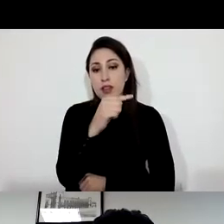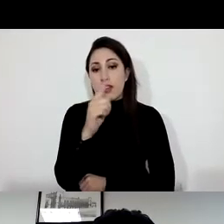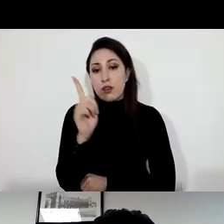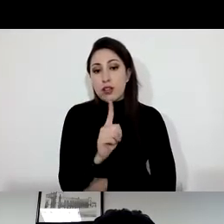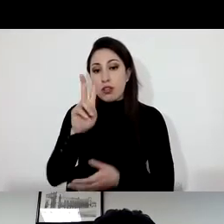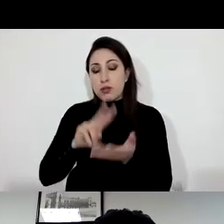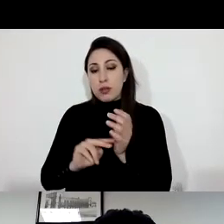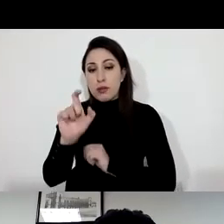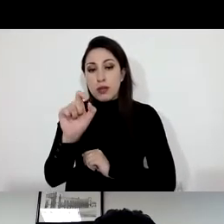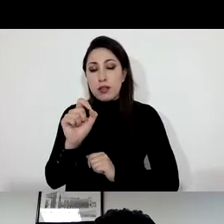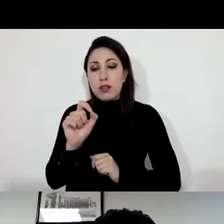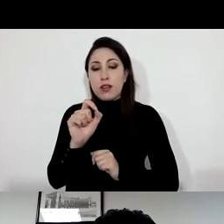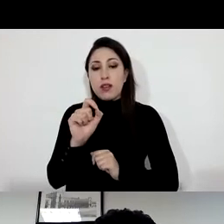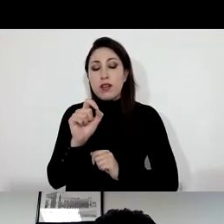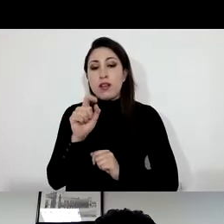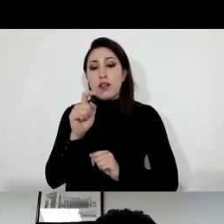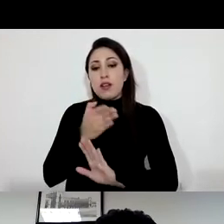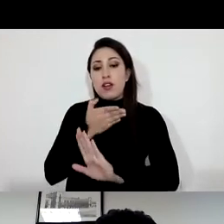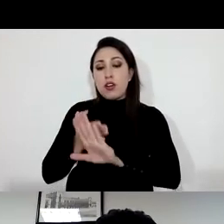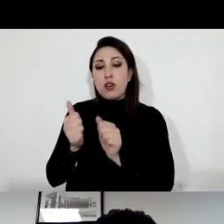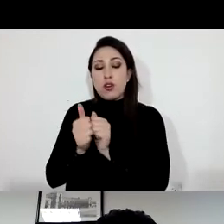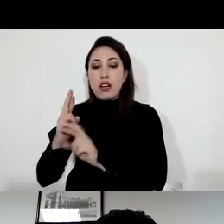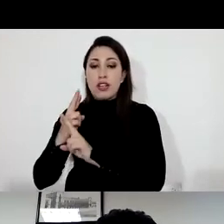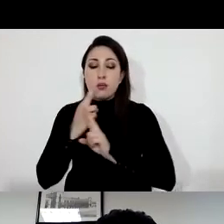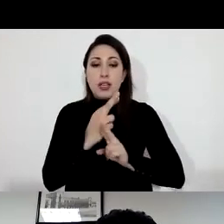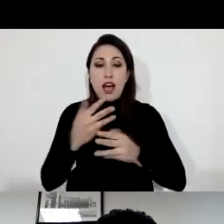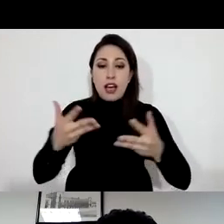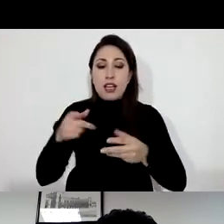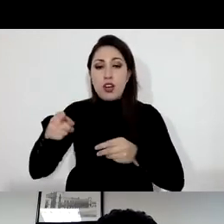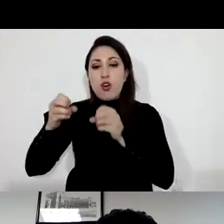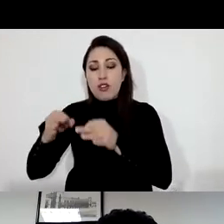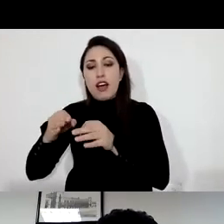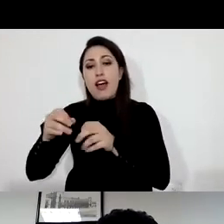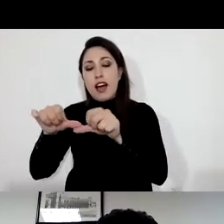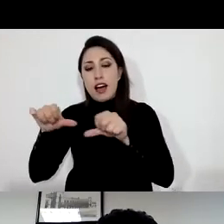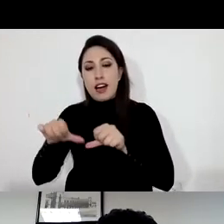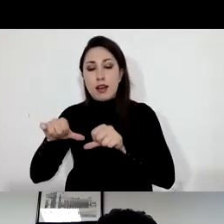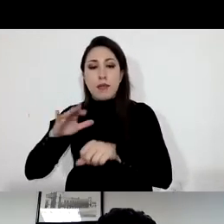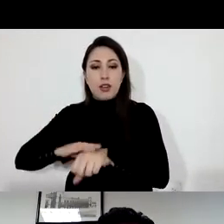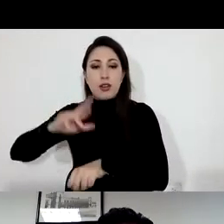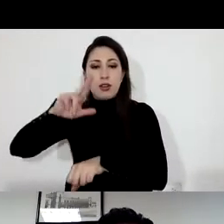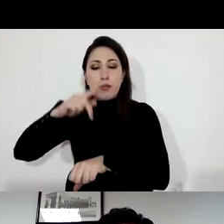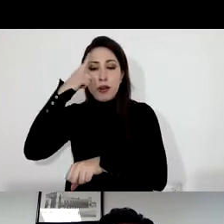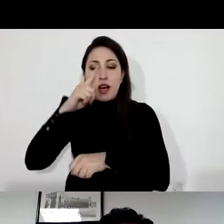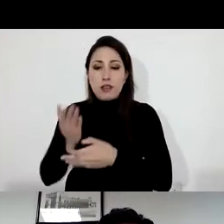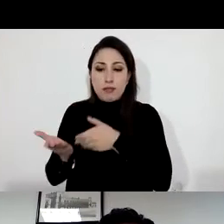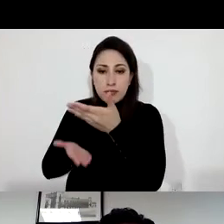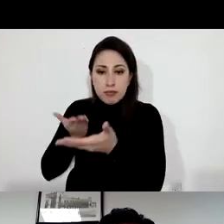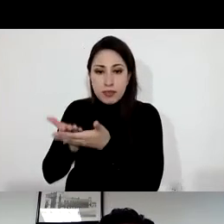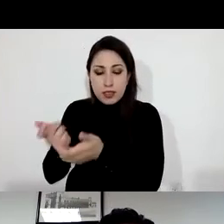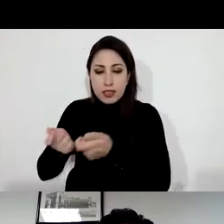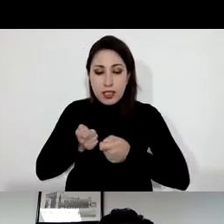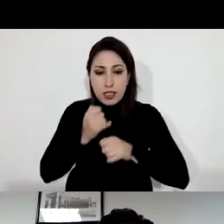RR.IP.1979/2020, interpuesto en contra de la respuesta emitida de este sujeto obligado en atención de la solicitud de información identificada